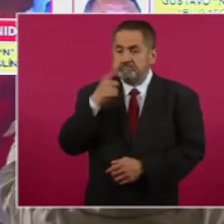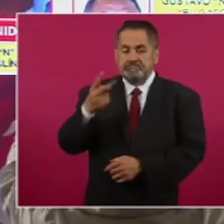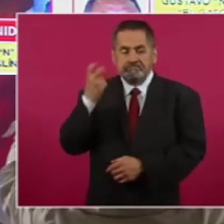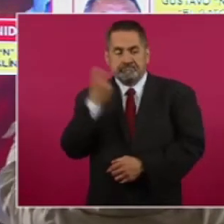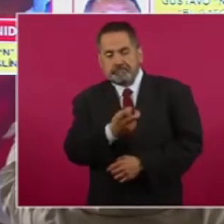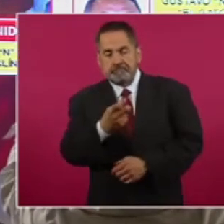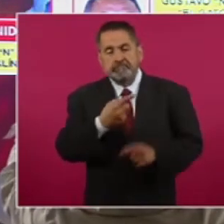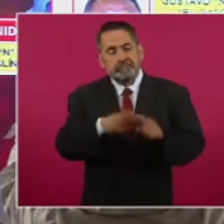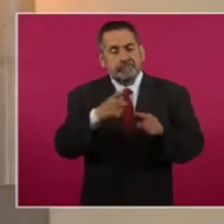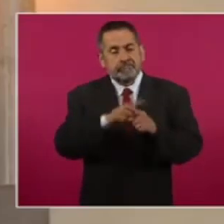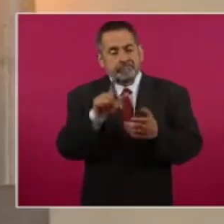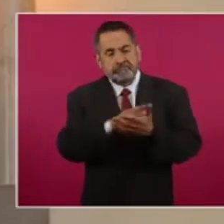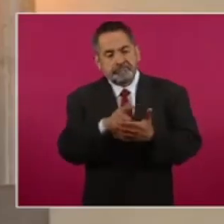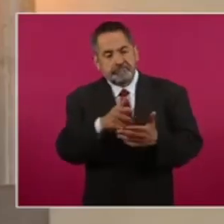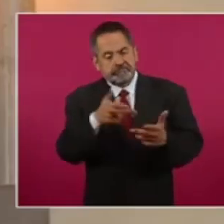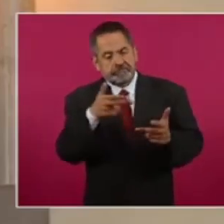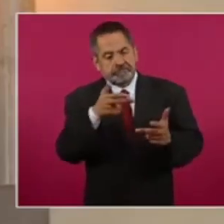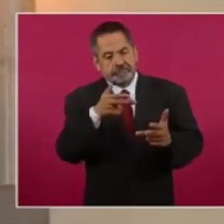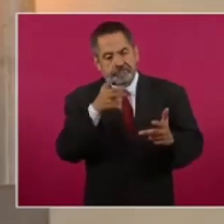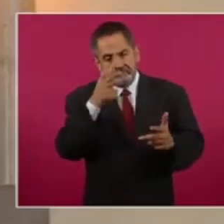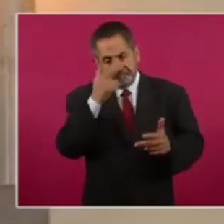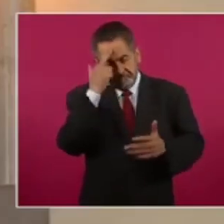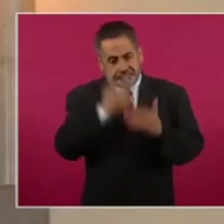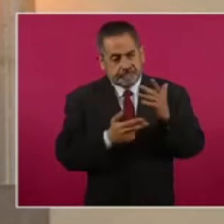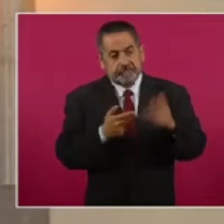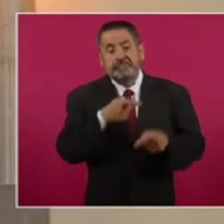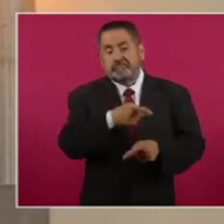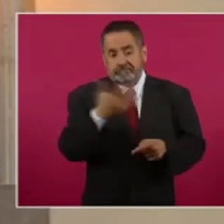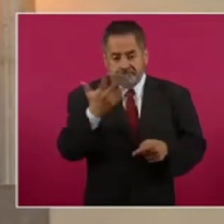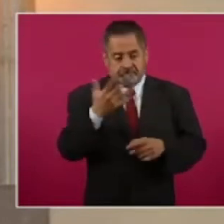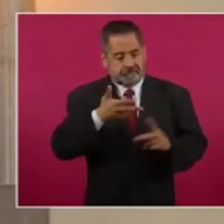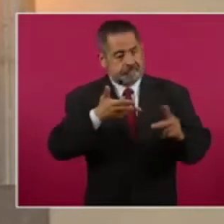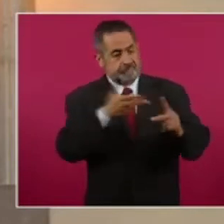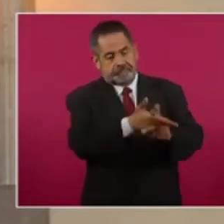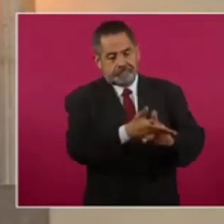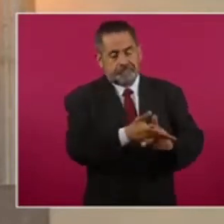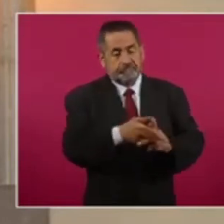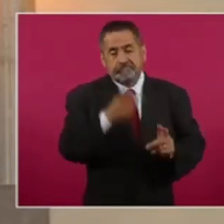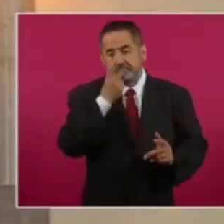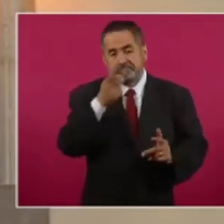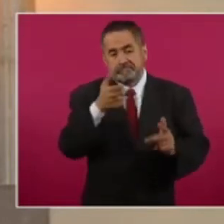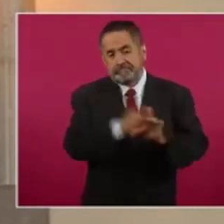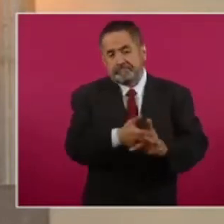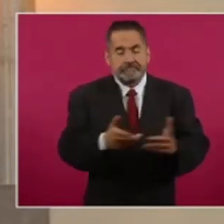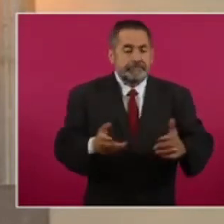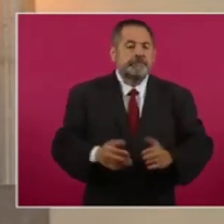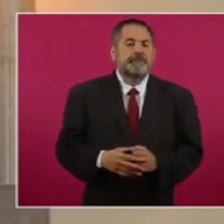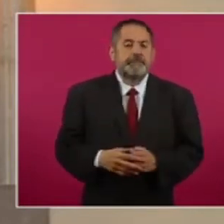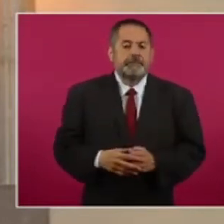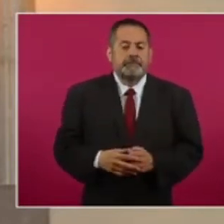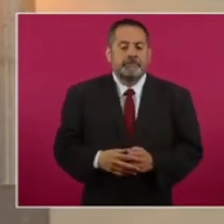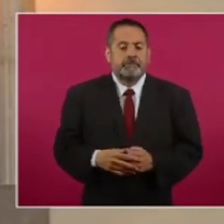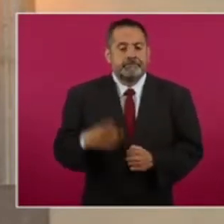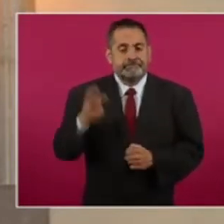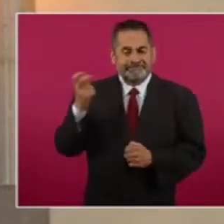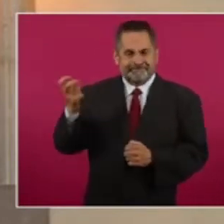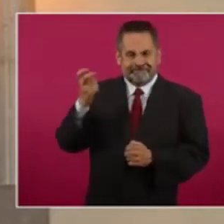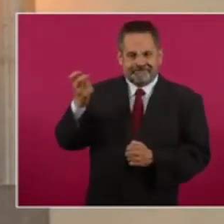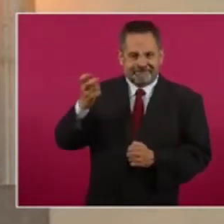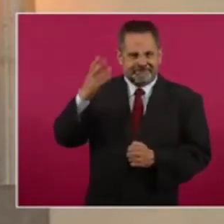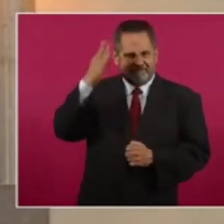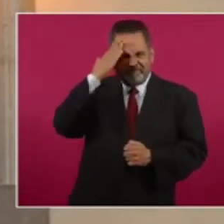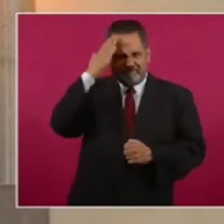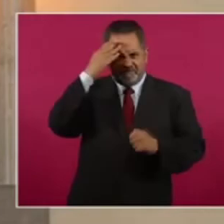diferentes delitos, entre otros también de homicidio. Siguiente. Esta es la estructura criminal del